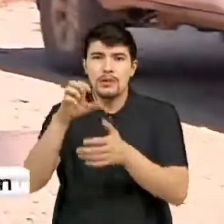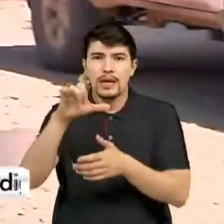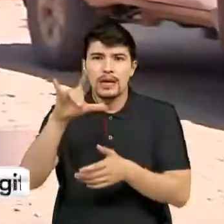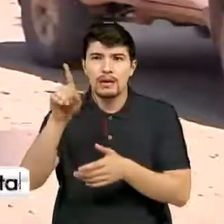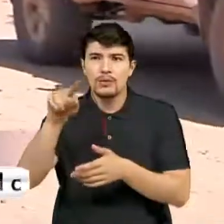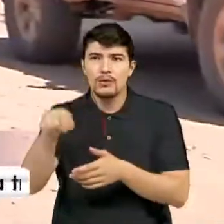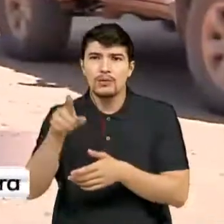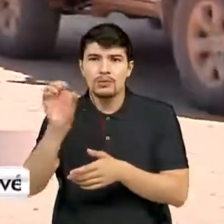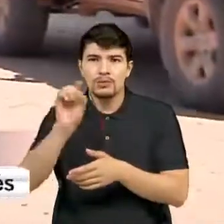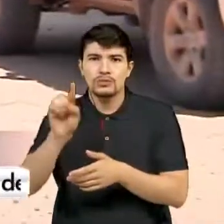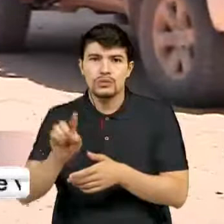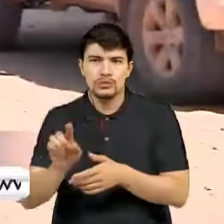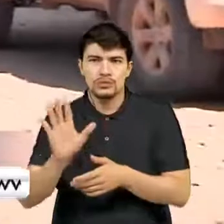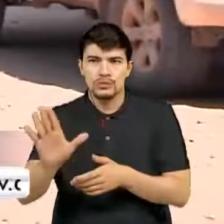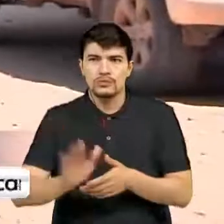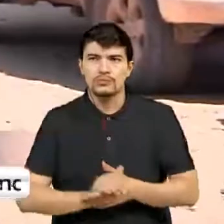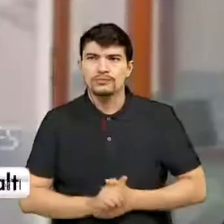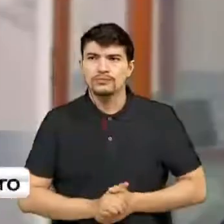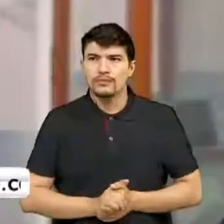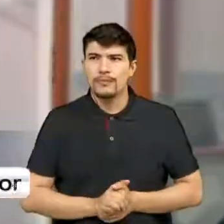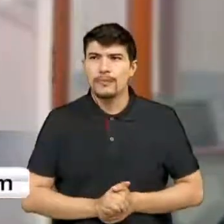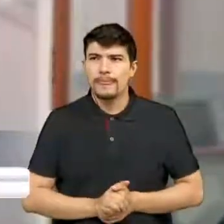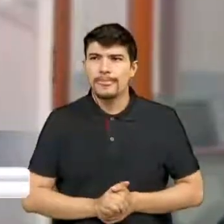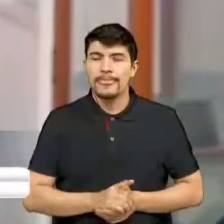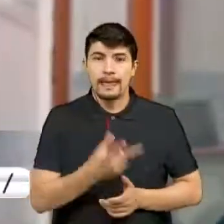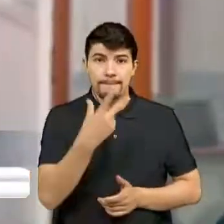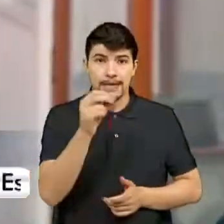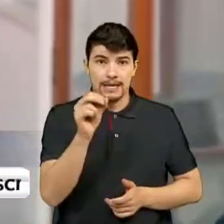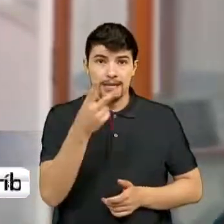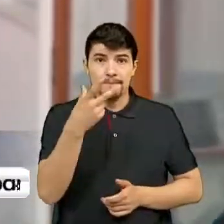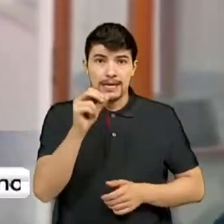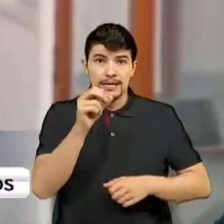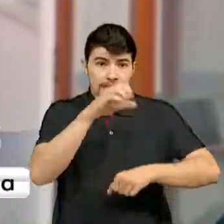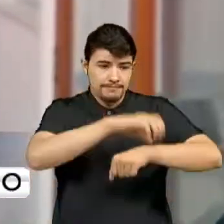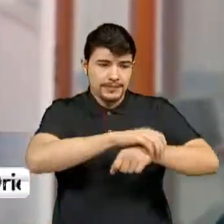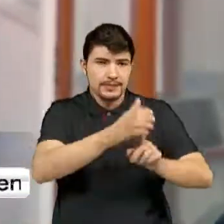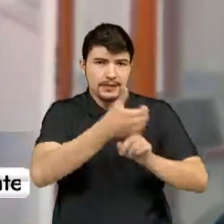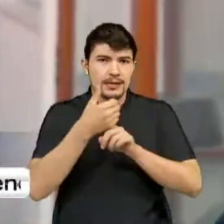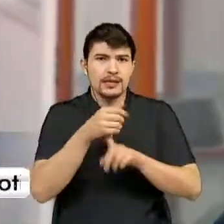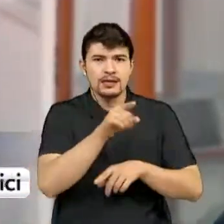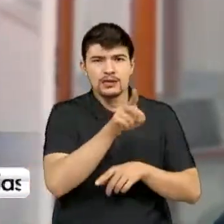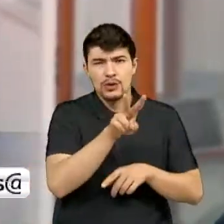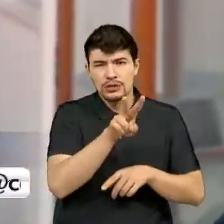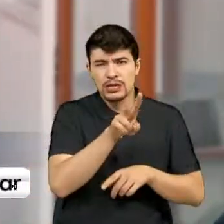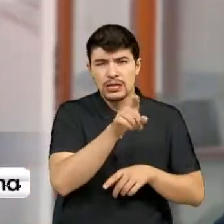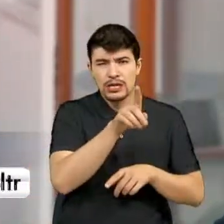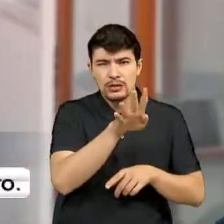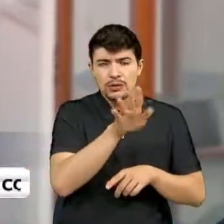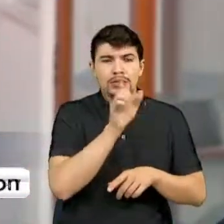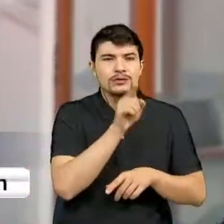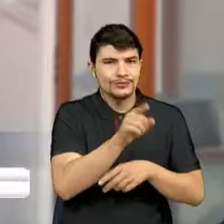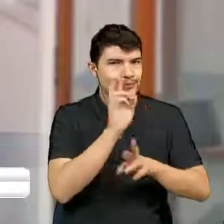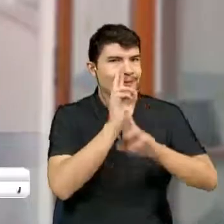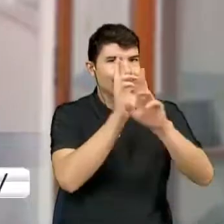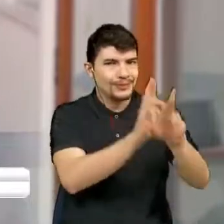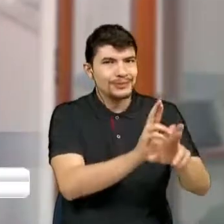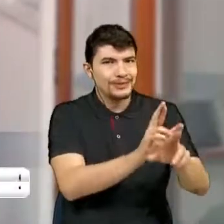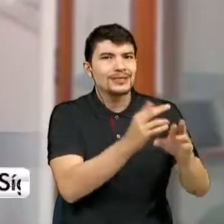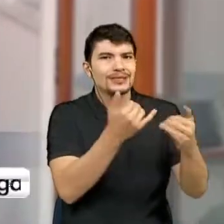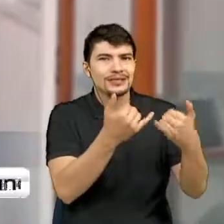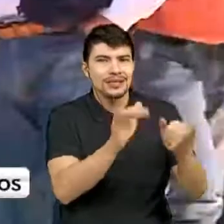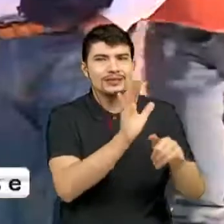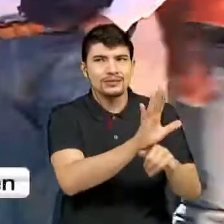disidentes del gpl alrededor de estos 20 secuestros entre 12 y 14 se los ha atribuido el